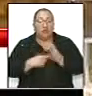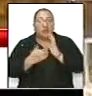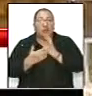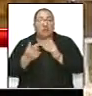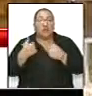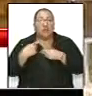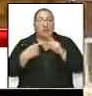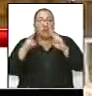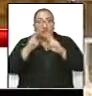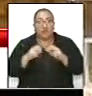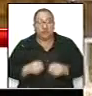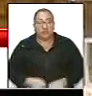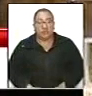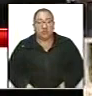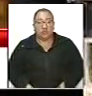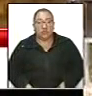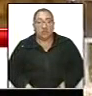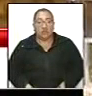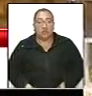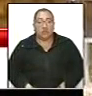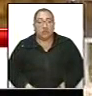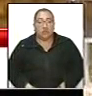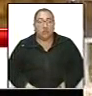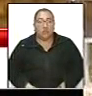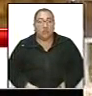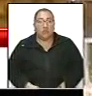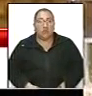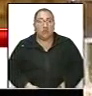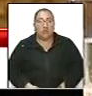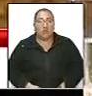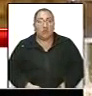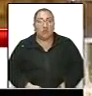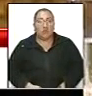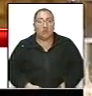tiene alguna investigación con contenido importante en términos de la calidad, ¿no?